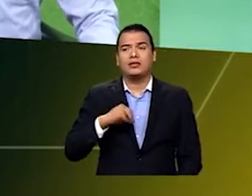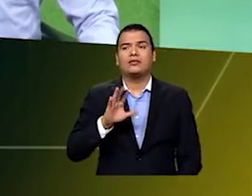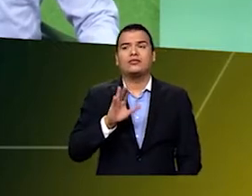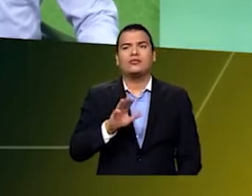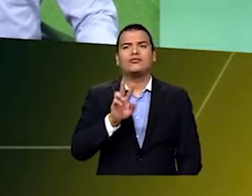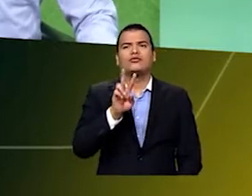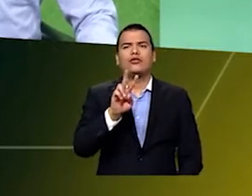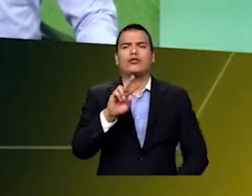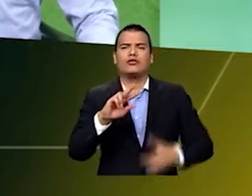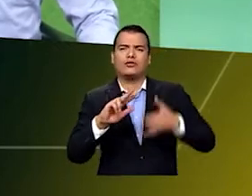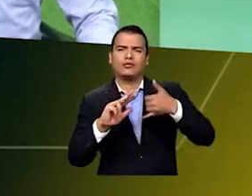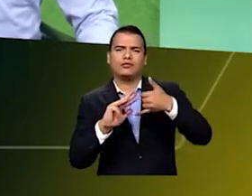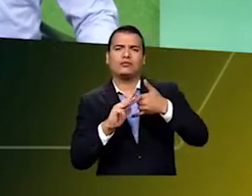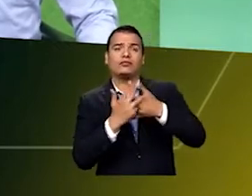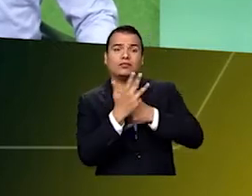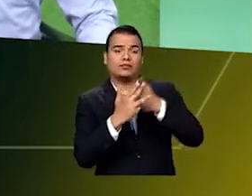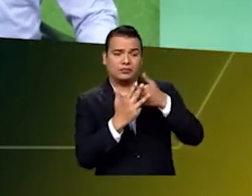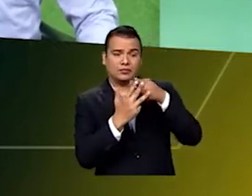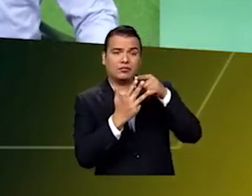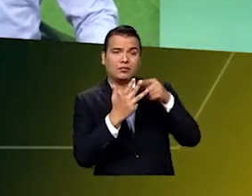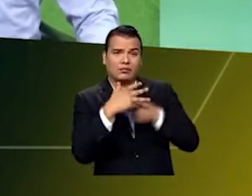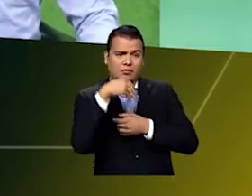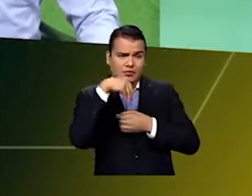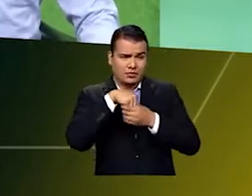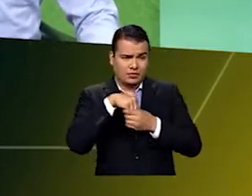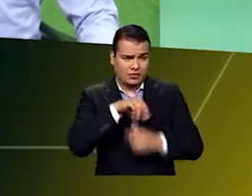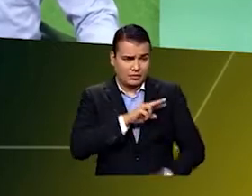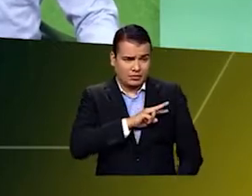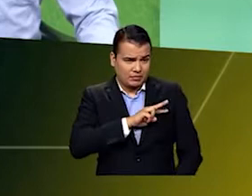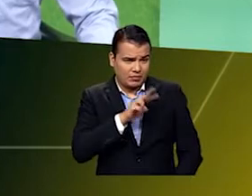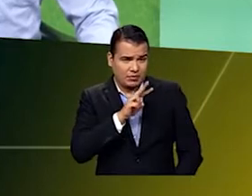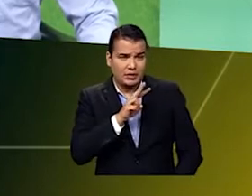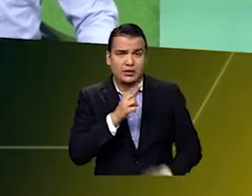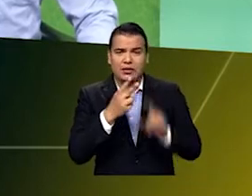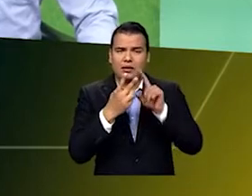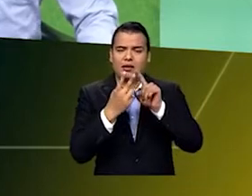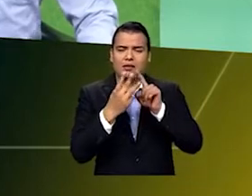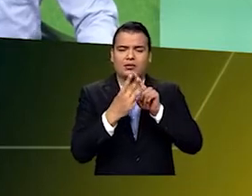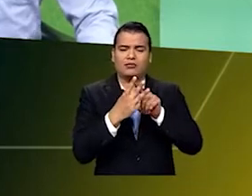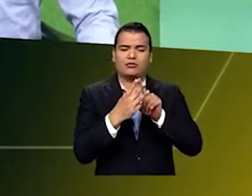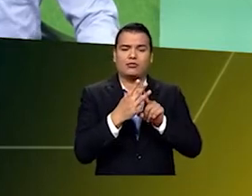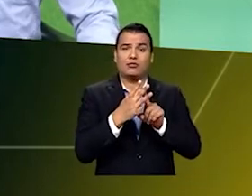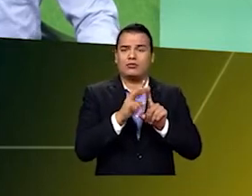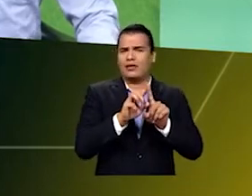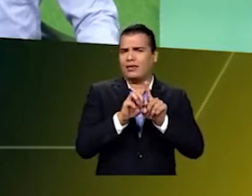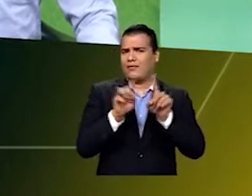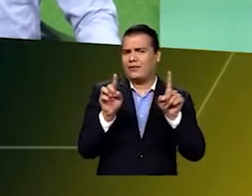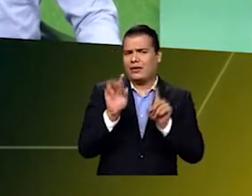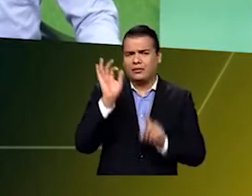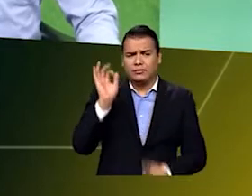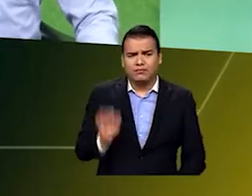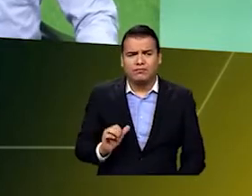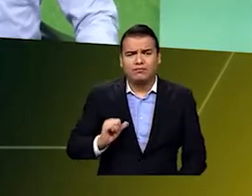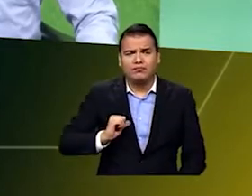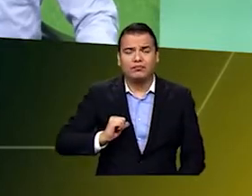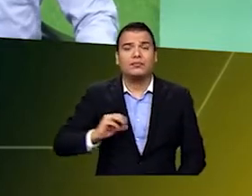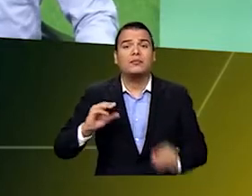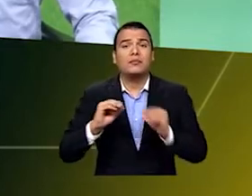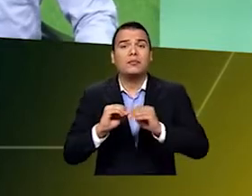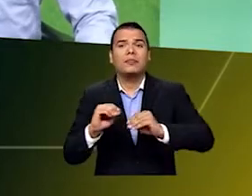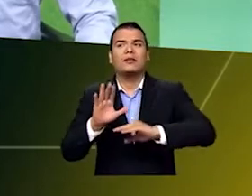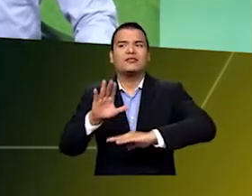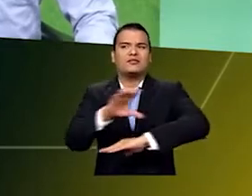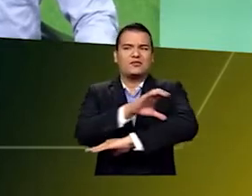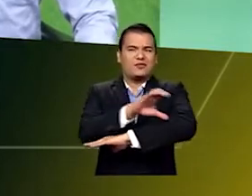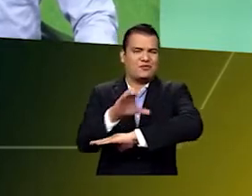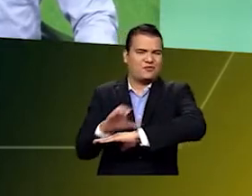dos cordilleras tienen condiciones muy diferentes. Además, tenemos un valle interandino y tenemos la costa pacífica.